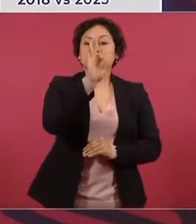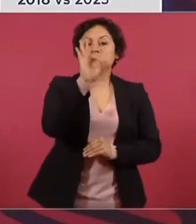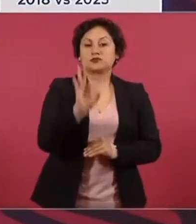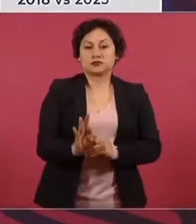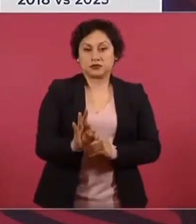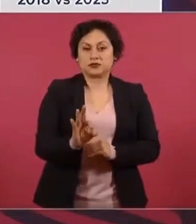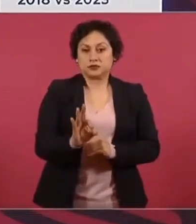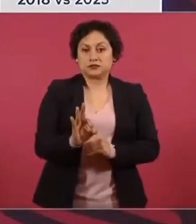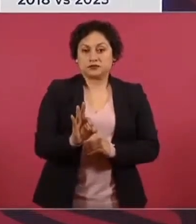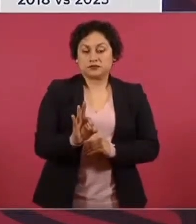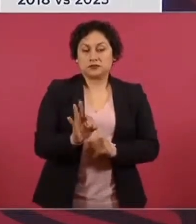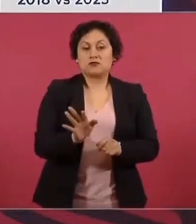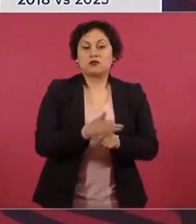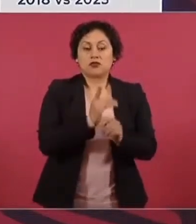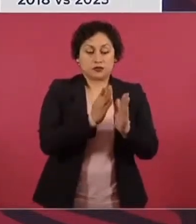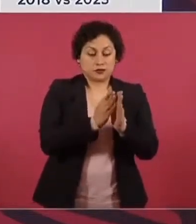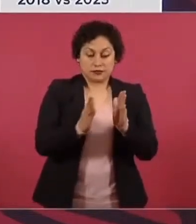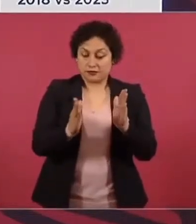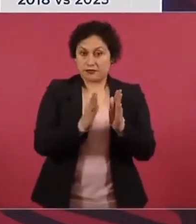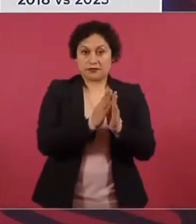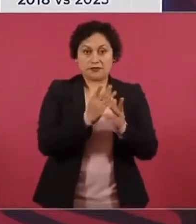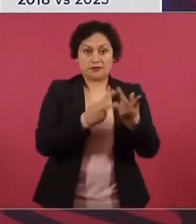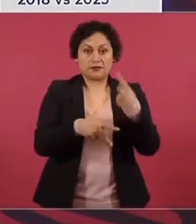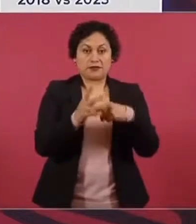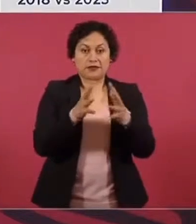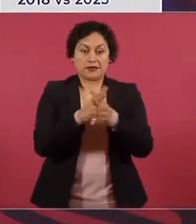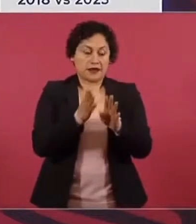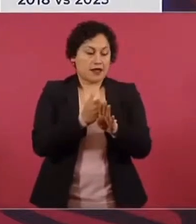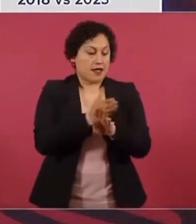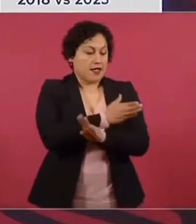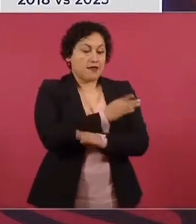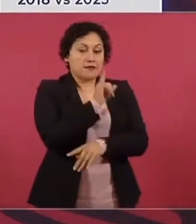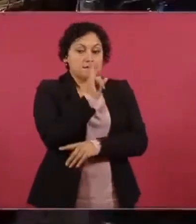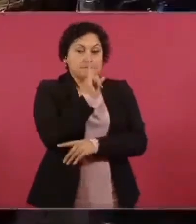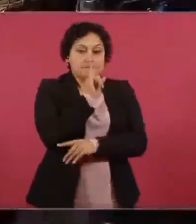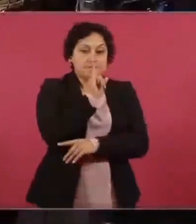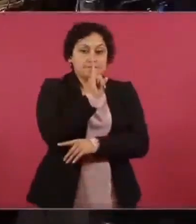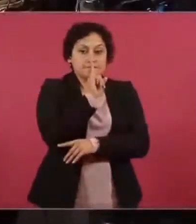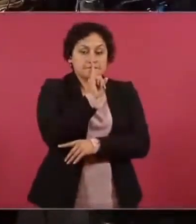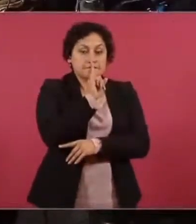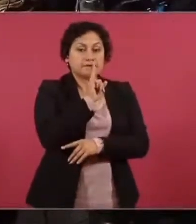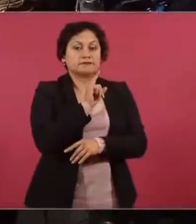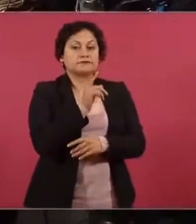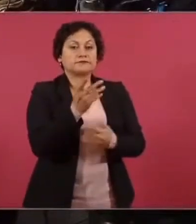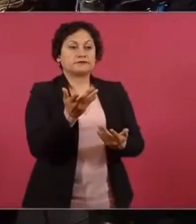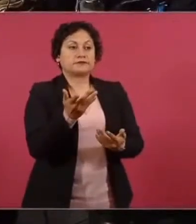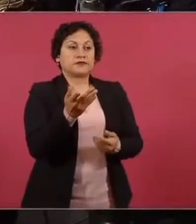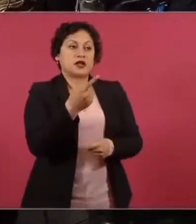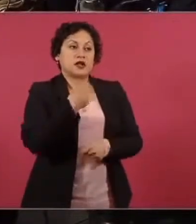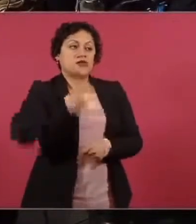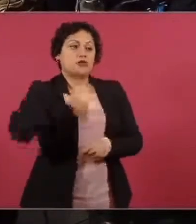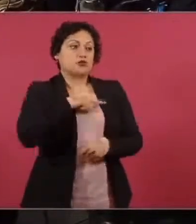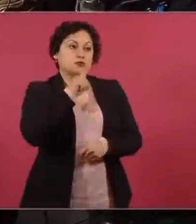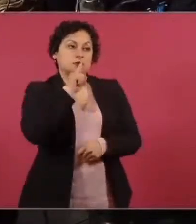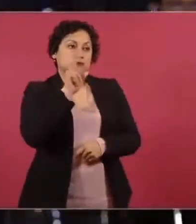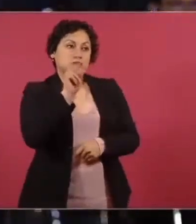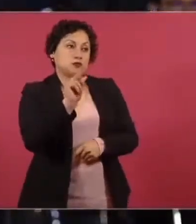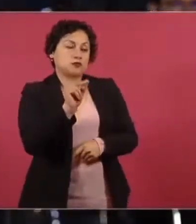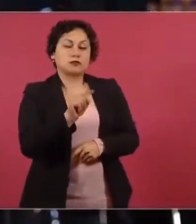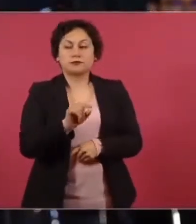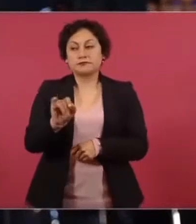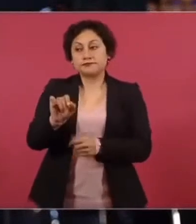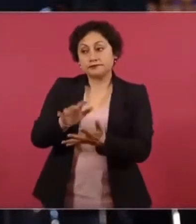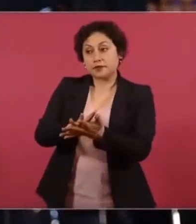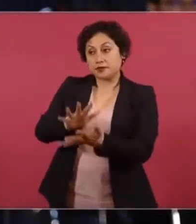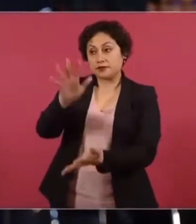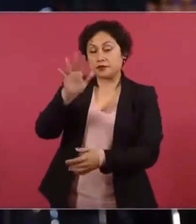y declara la guerra. Aquí cuando estaban ustedes callados. Muchos de nosotros no estuvimos callados, señor presidente. La mayoría. Muchos Acabo no de estuvimos